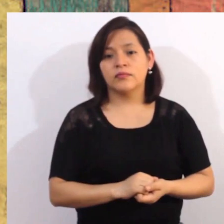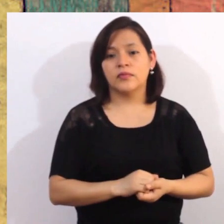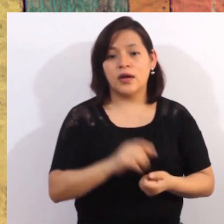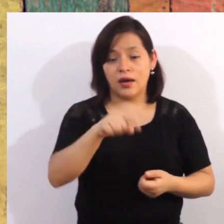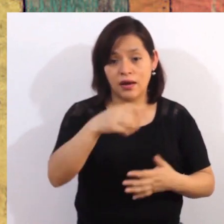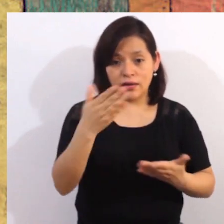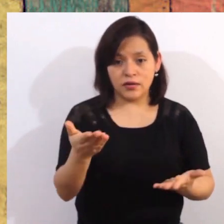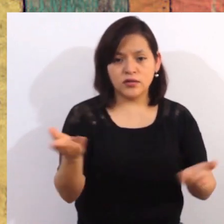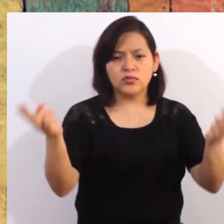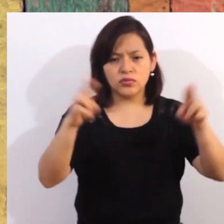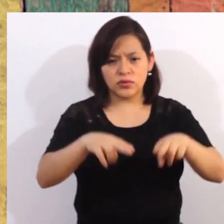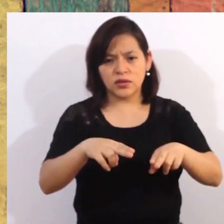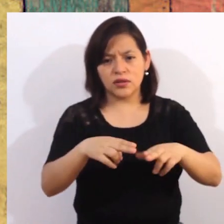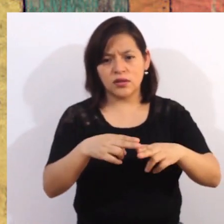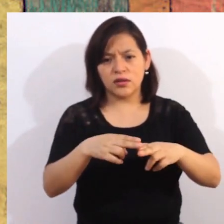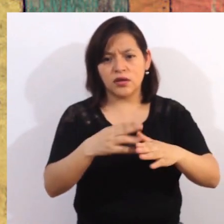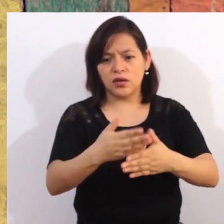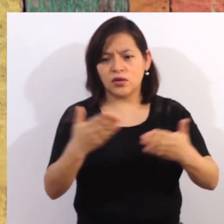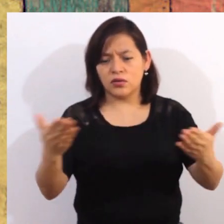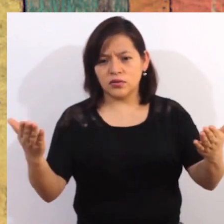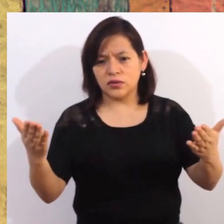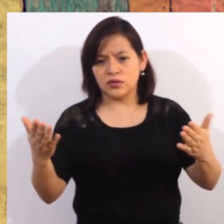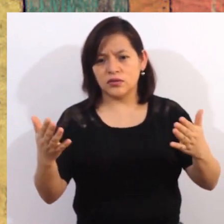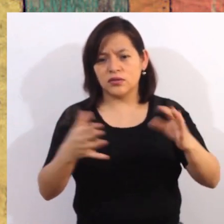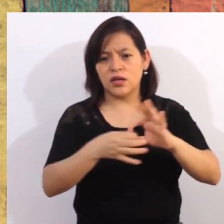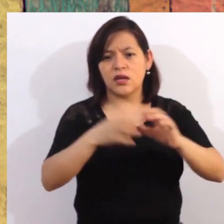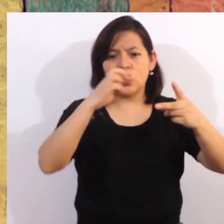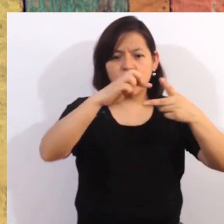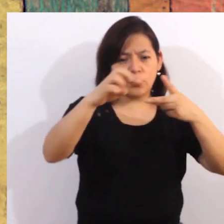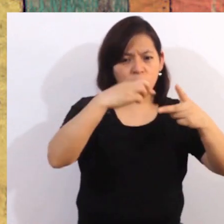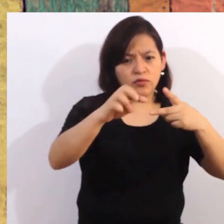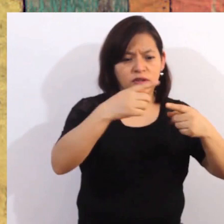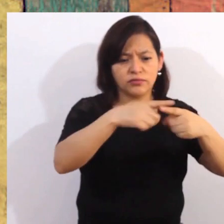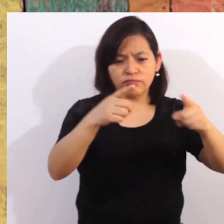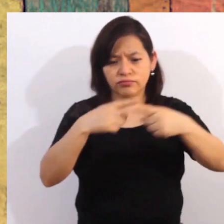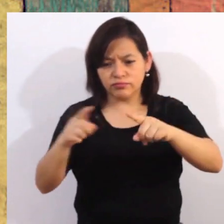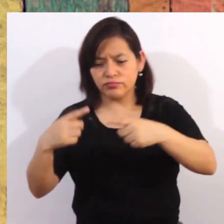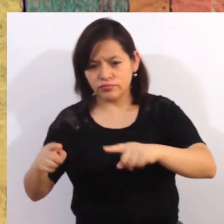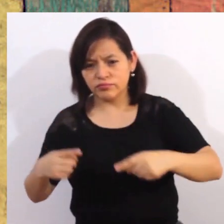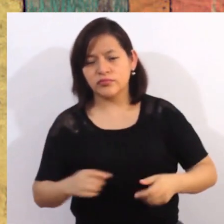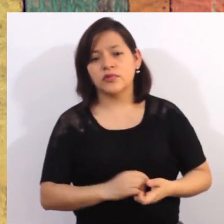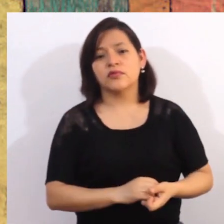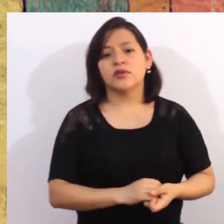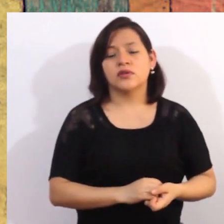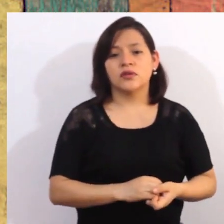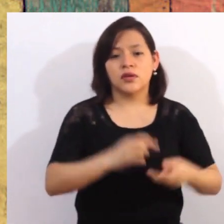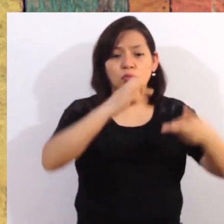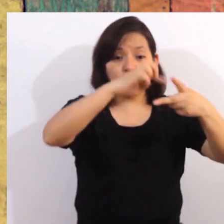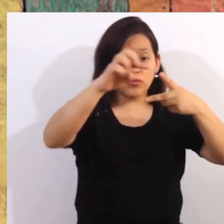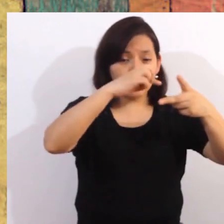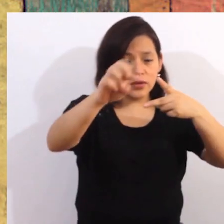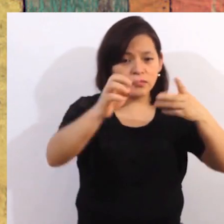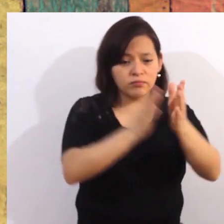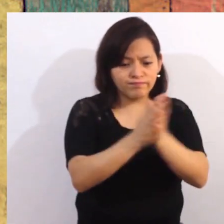es que allí sucede el ministerio de los profetas Ageo, Zacarías, ellos animando al pueblo,